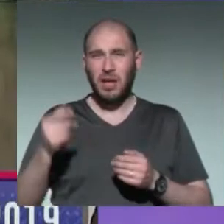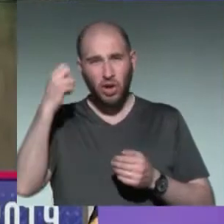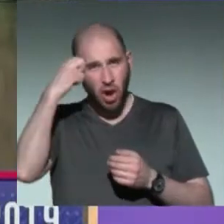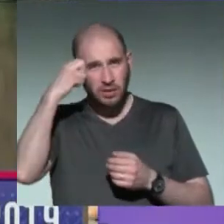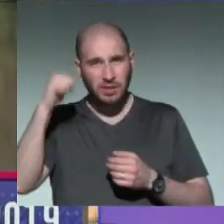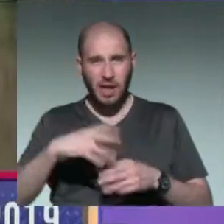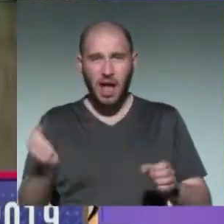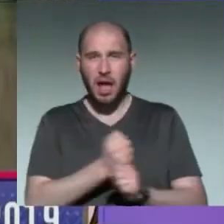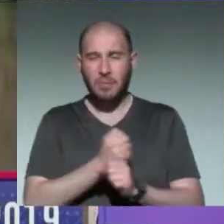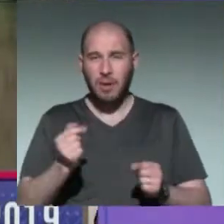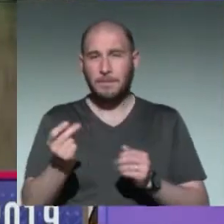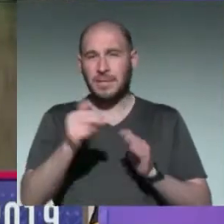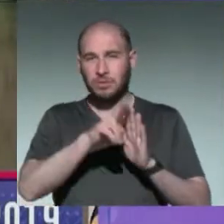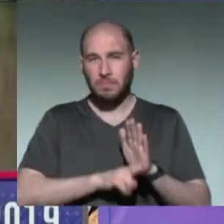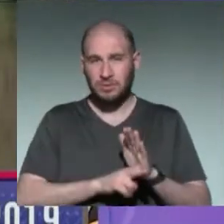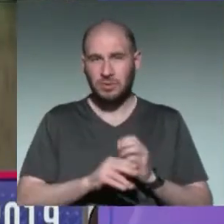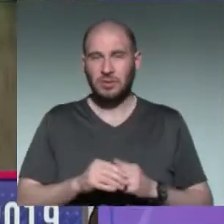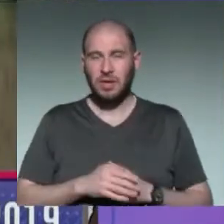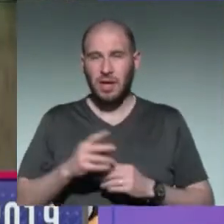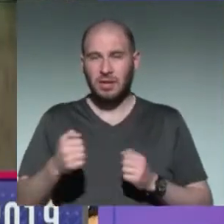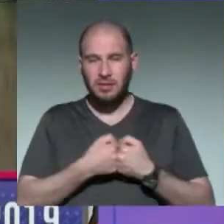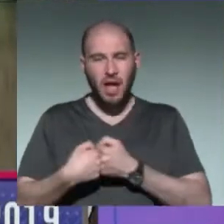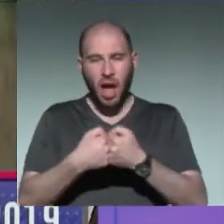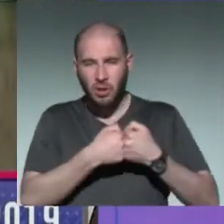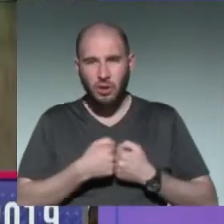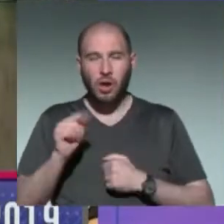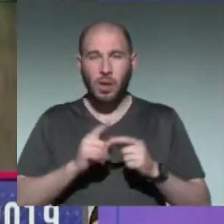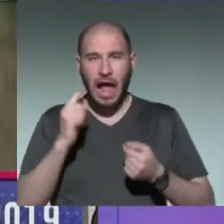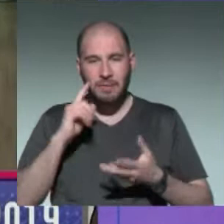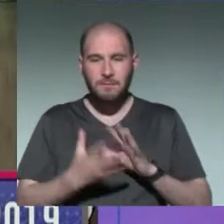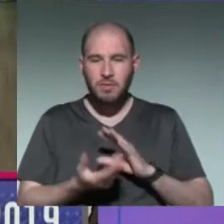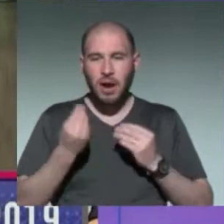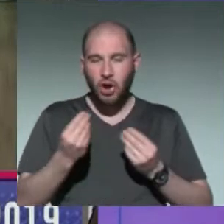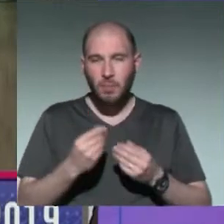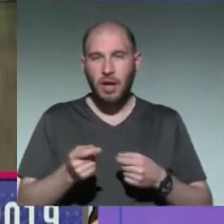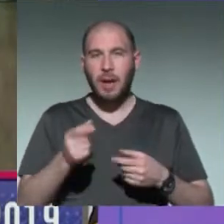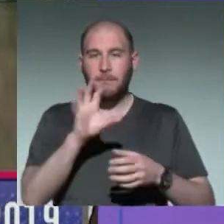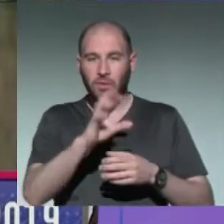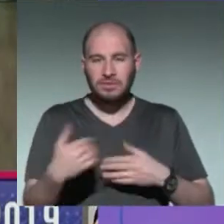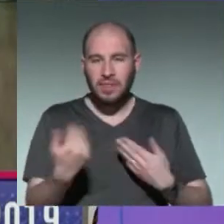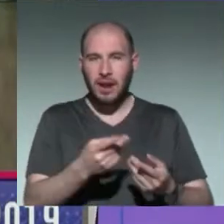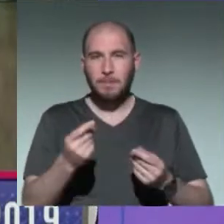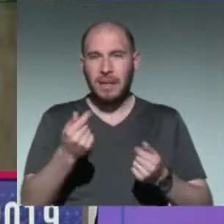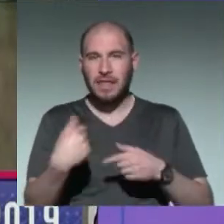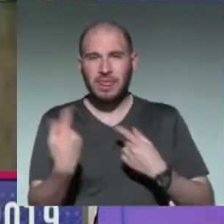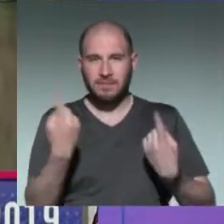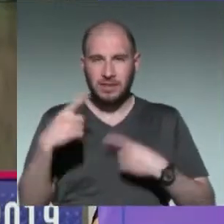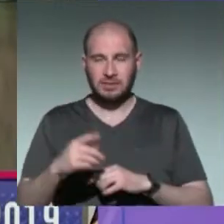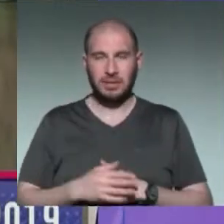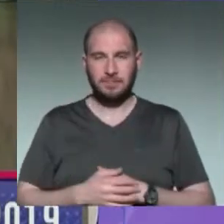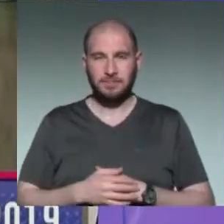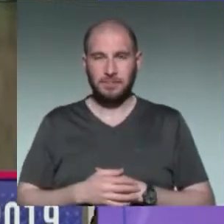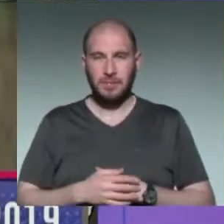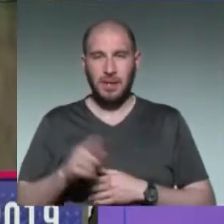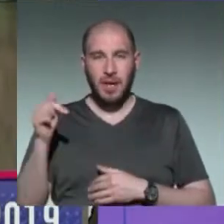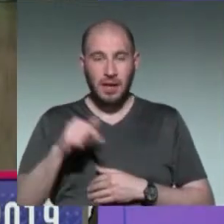para poder aprobar un presupuesto totalmente consensuado, es ver de qué manera puede compensar a la provincia con otro envío de fondos. Desde este punto